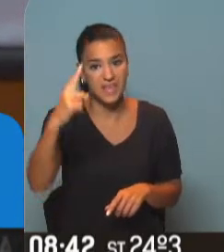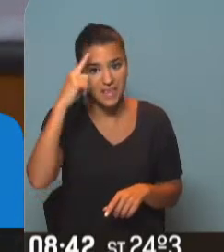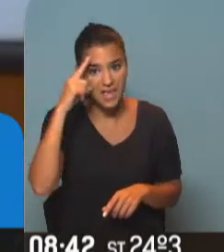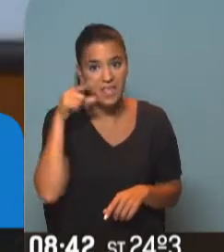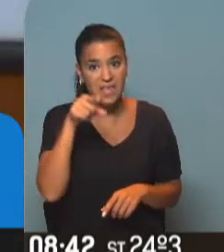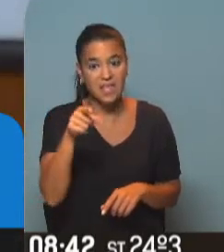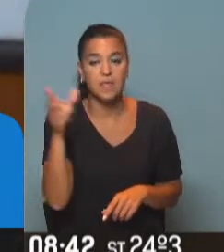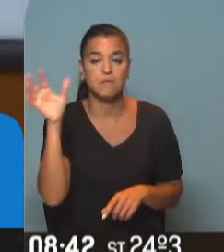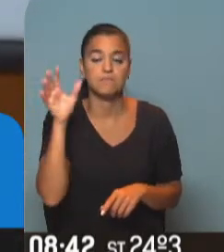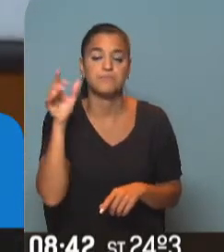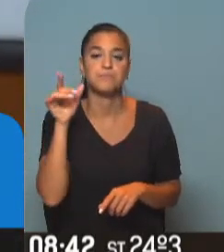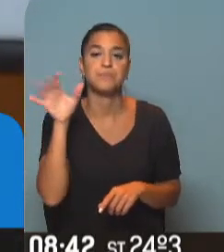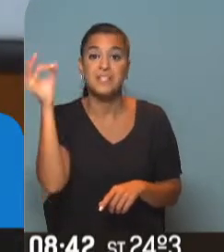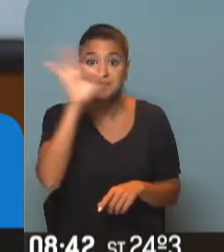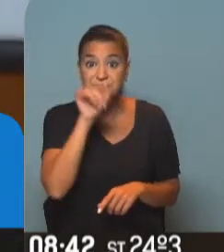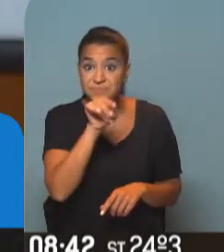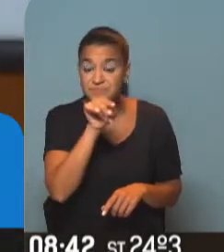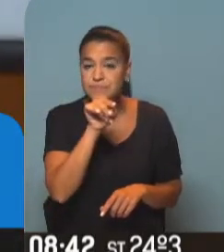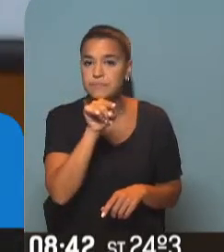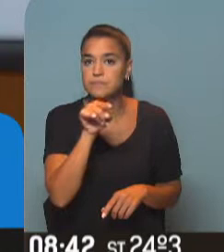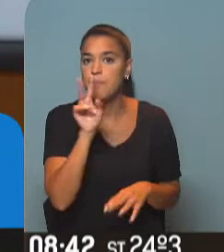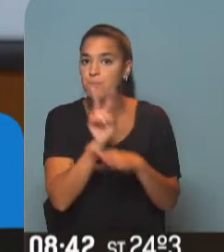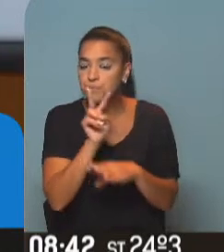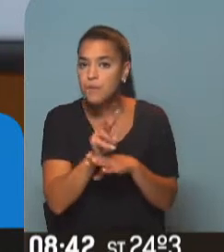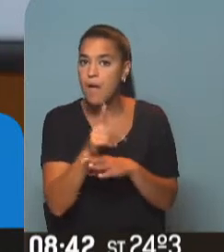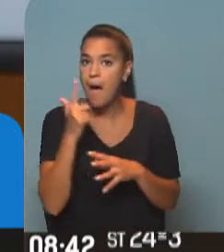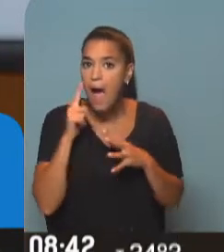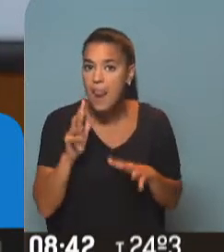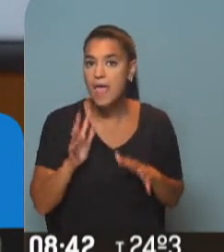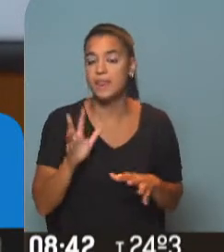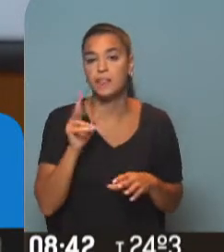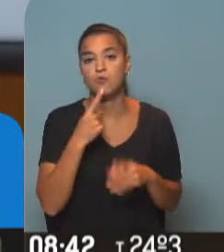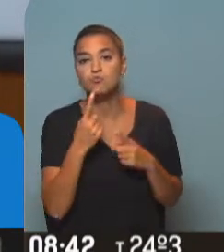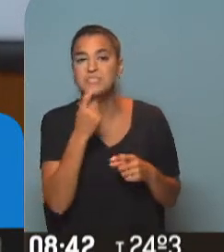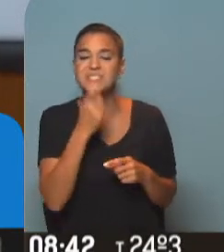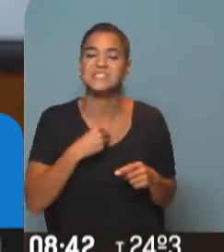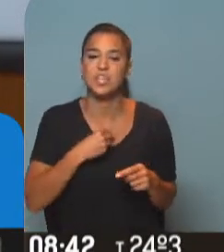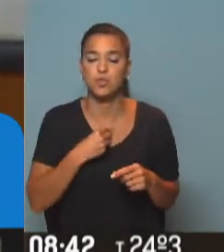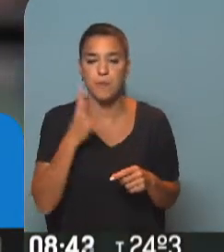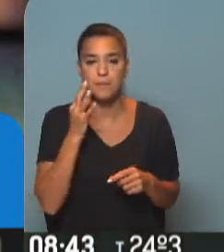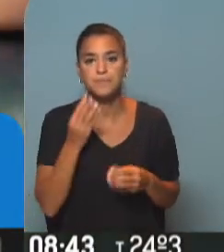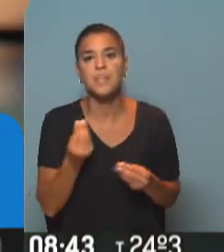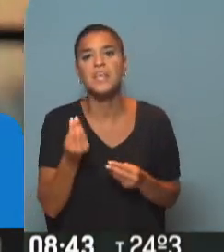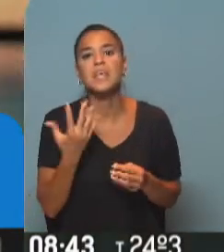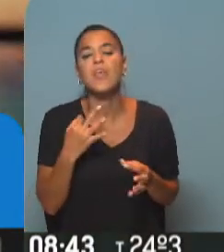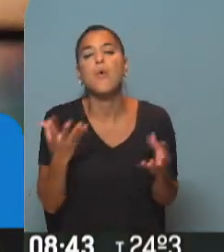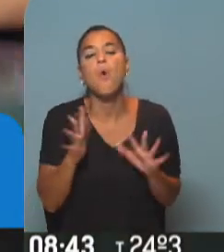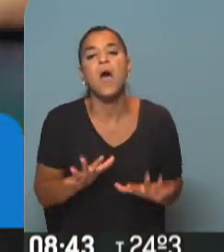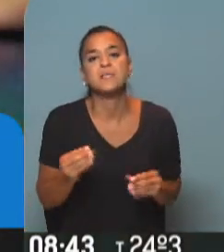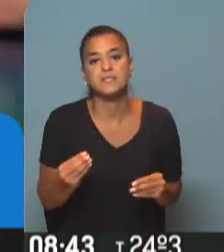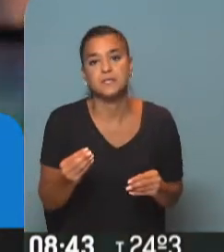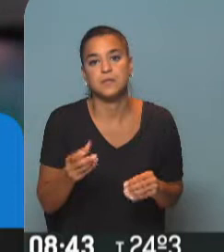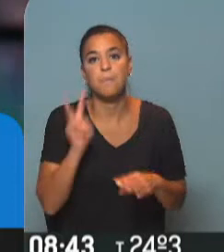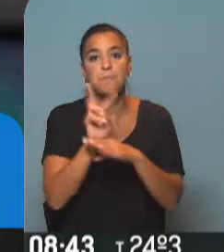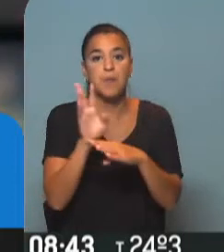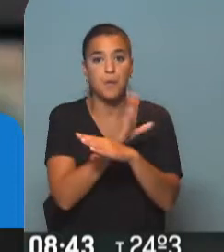ser más común hay que estar prevenido estar alerta y consultar ante los síntomas qué es lo que se debe hacer en materia